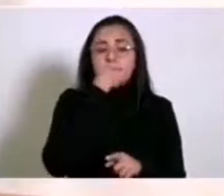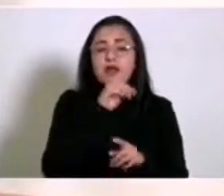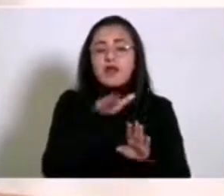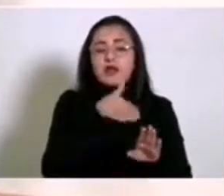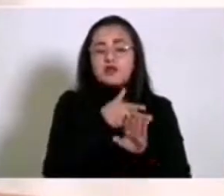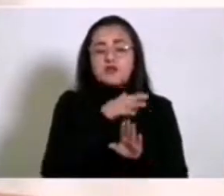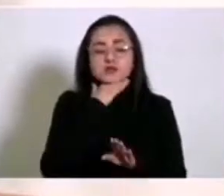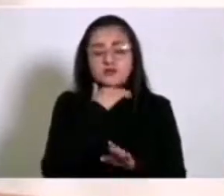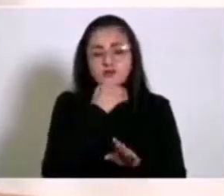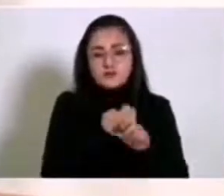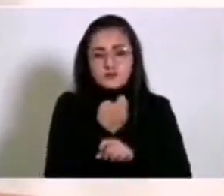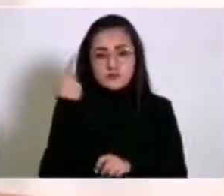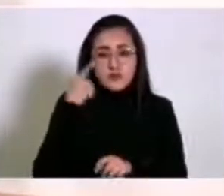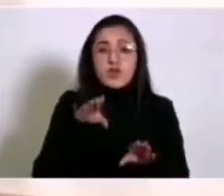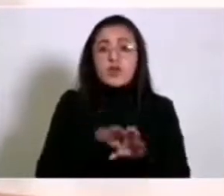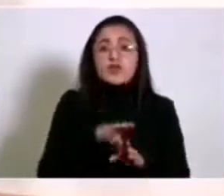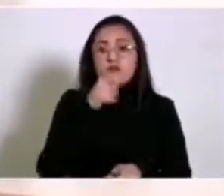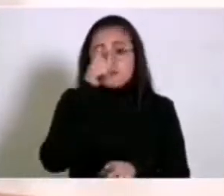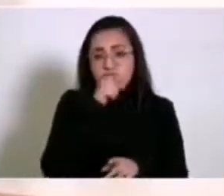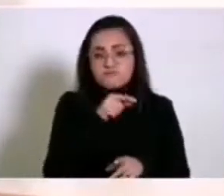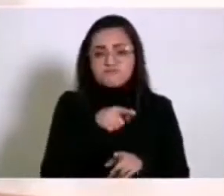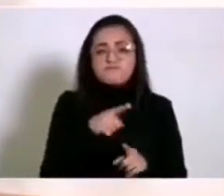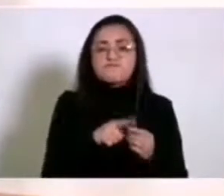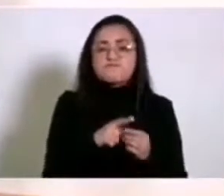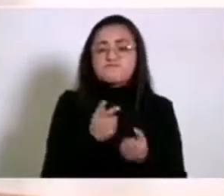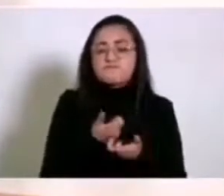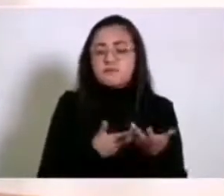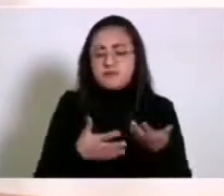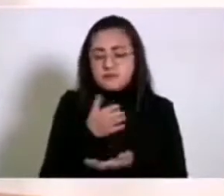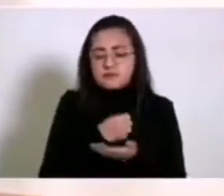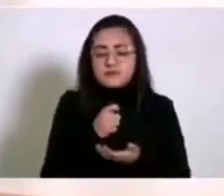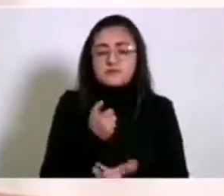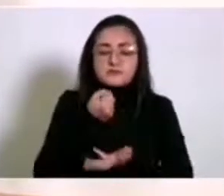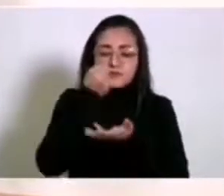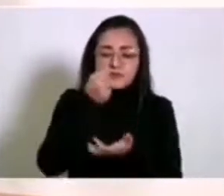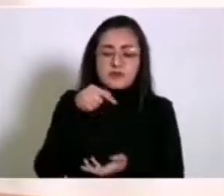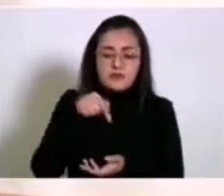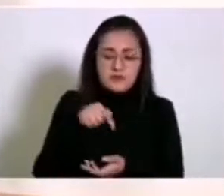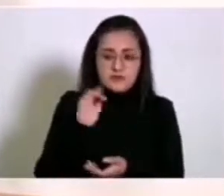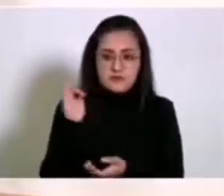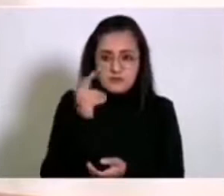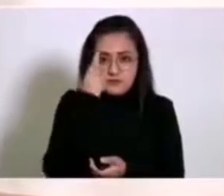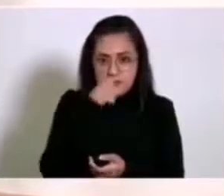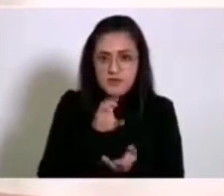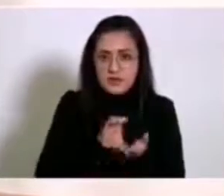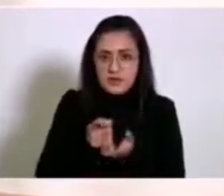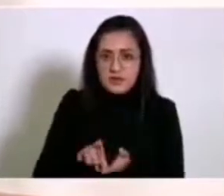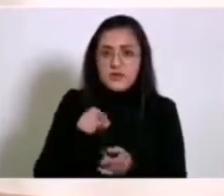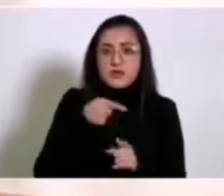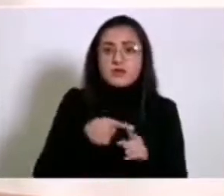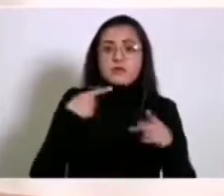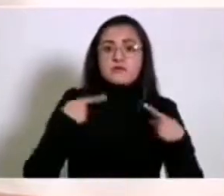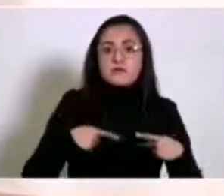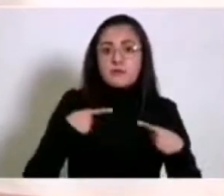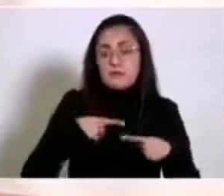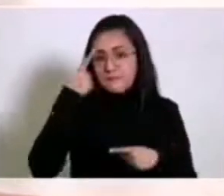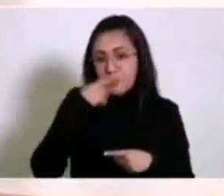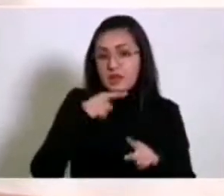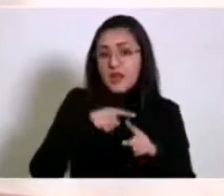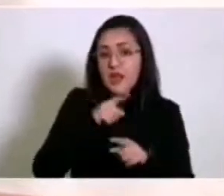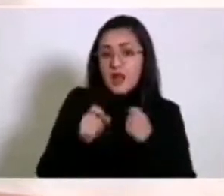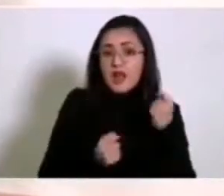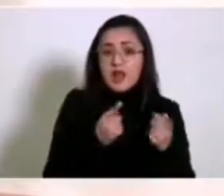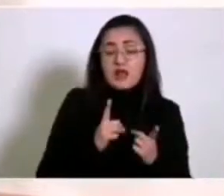estado de puebla por el ejercicio deficiente de los recursos federales asignados a dicha obra por parte de los contratistas y para quienes